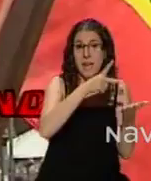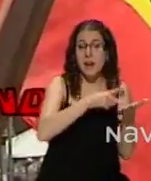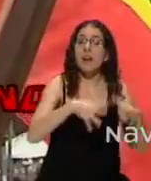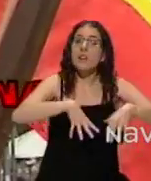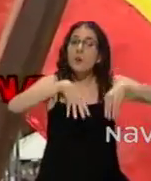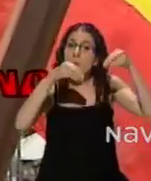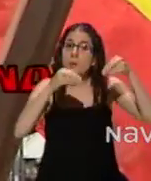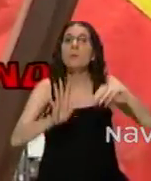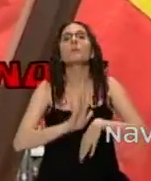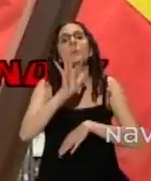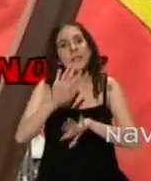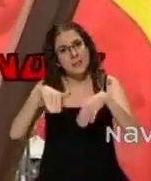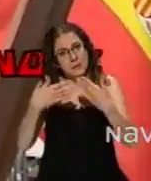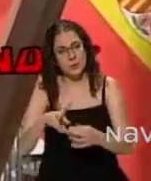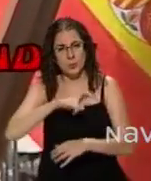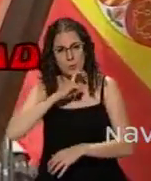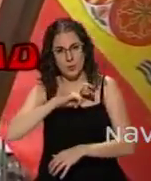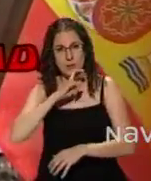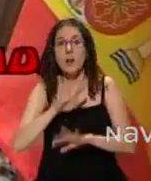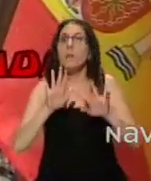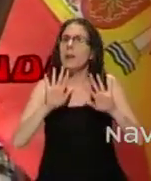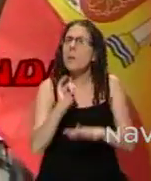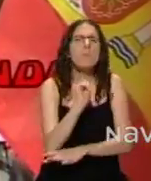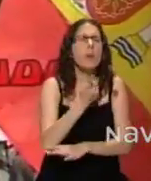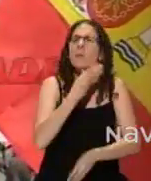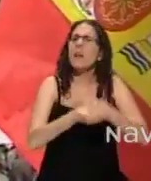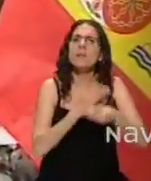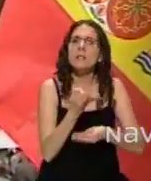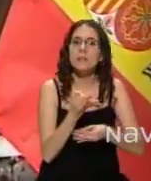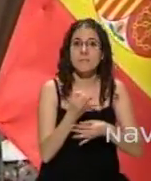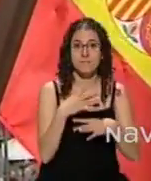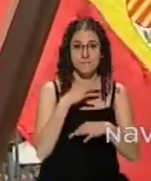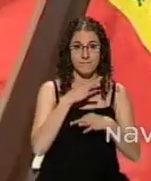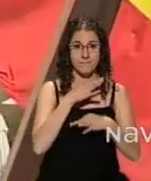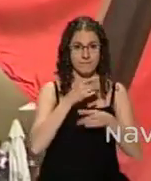y también de Tudela. Pero antes lo que tenemos que hacer es anudarnos el pañuelo.